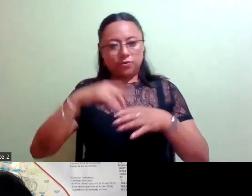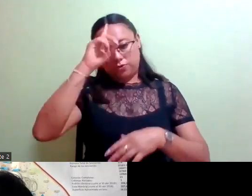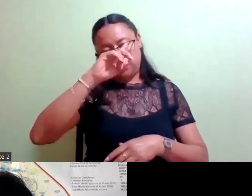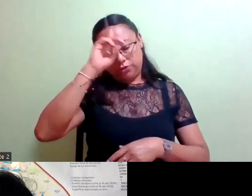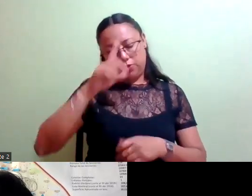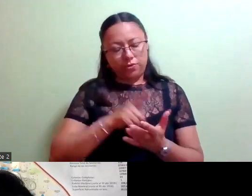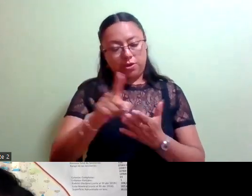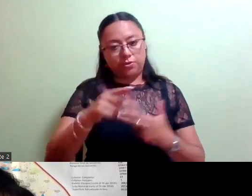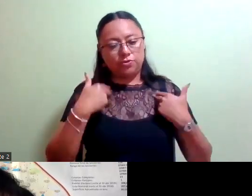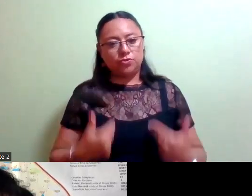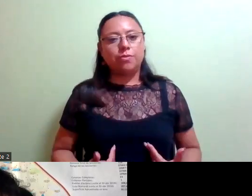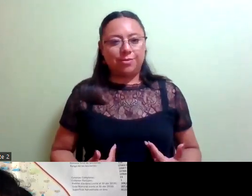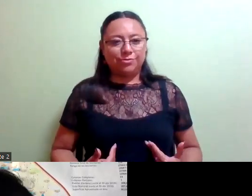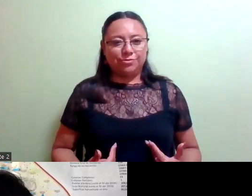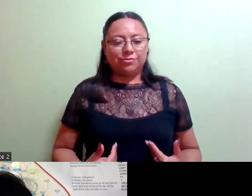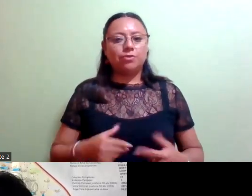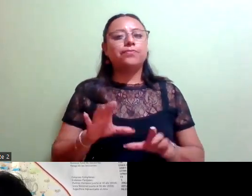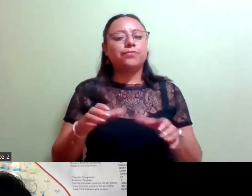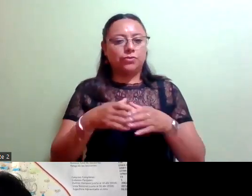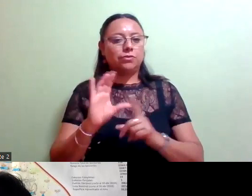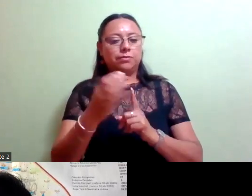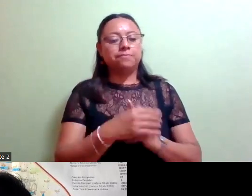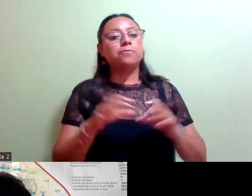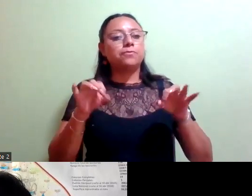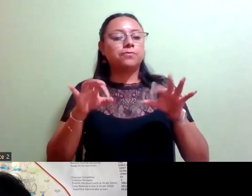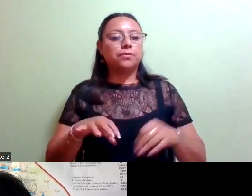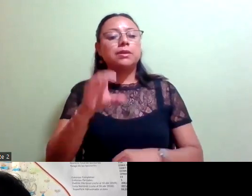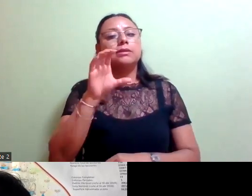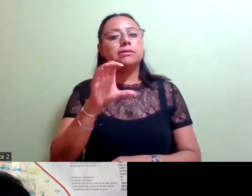la Ciudad de México. Mediante el oficio